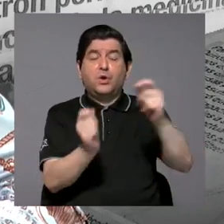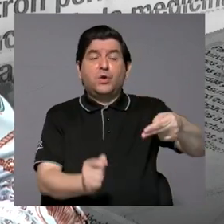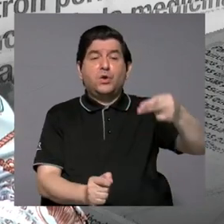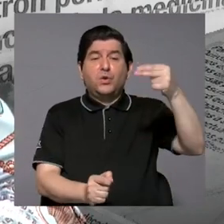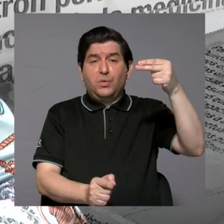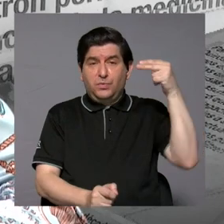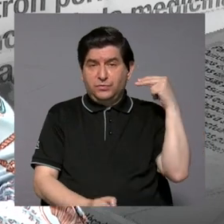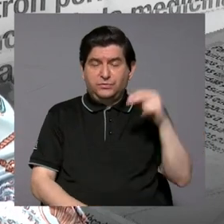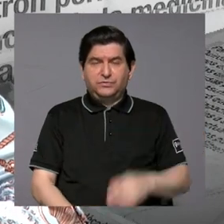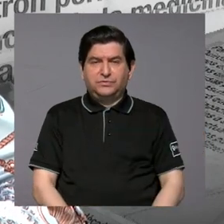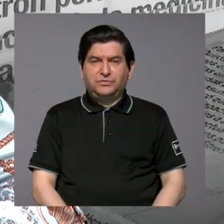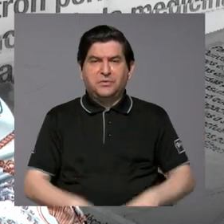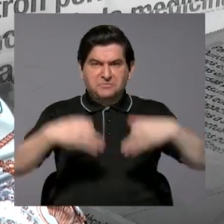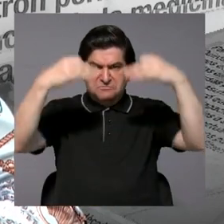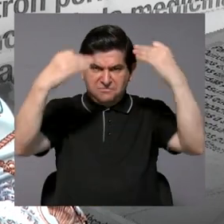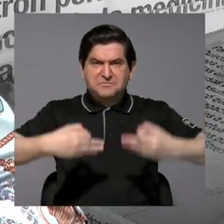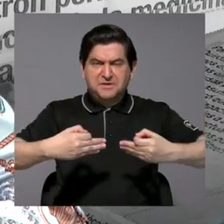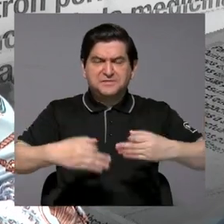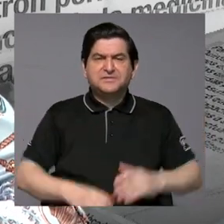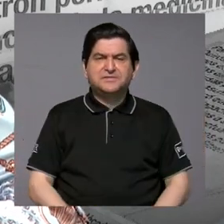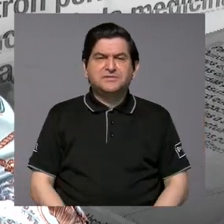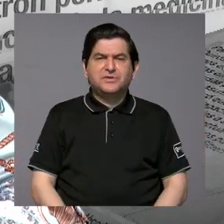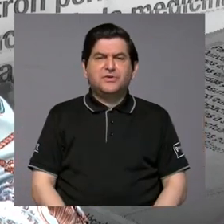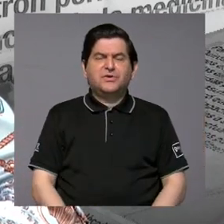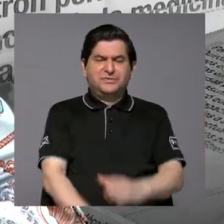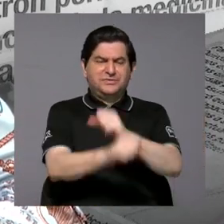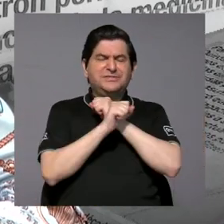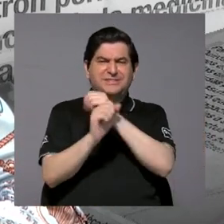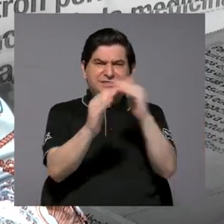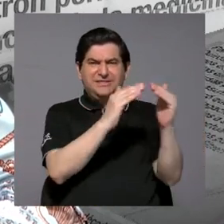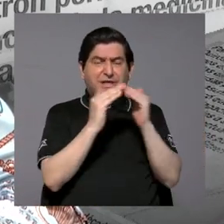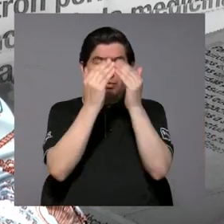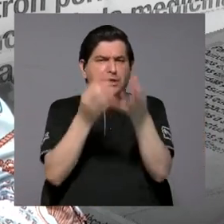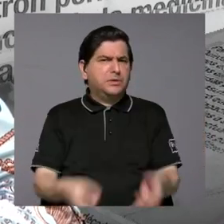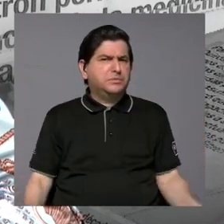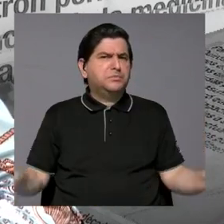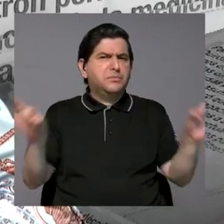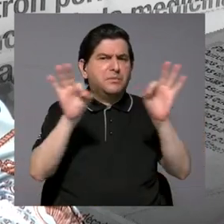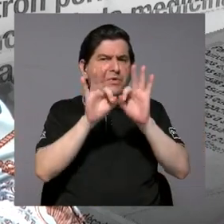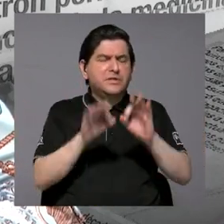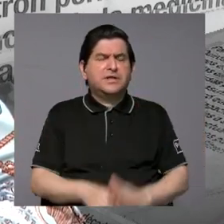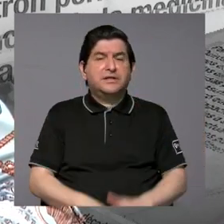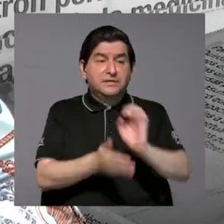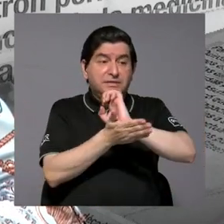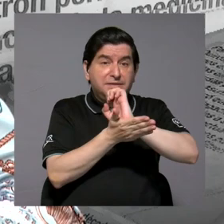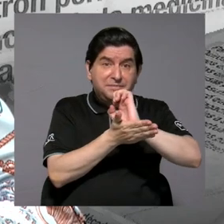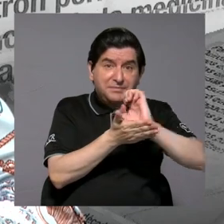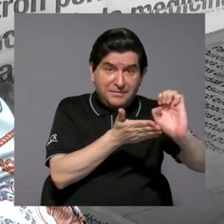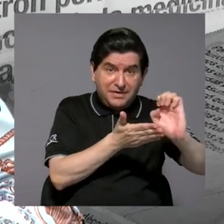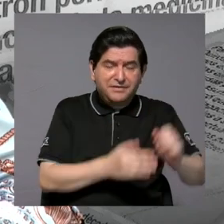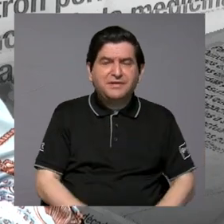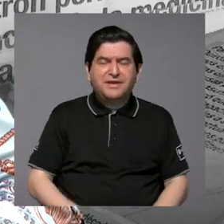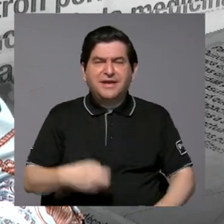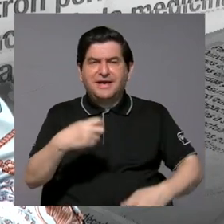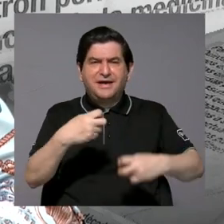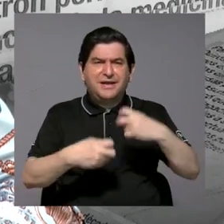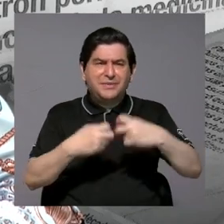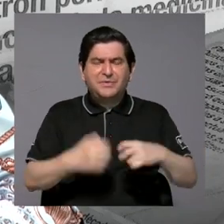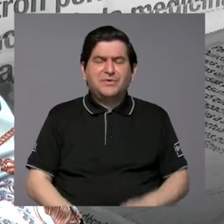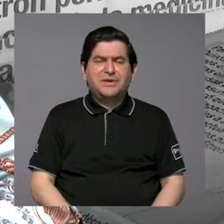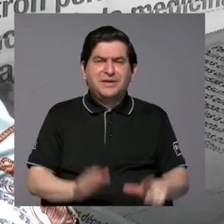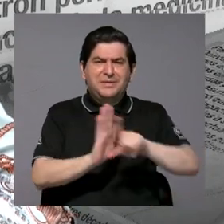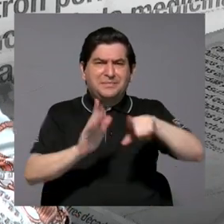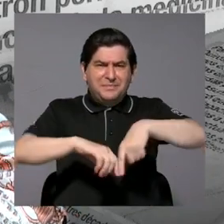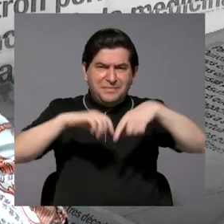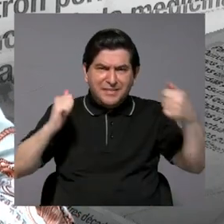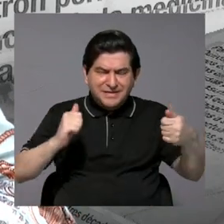llegan a decidir que seguridad comunitaria es algo importante para la prevención de los delitos y de toda